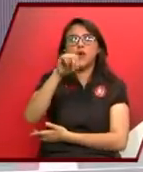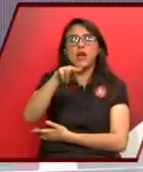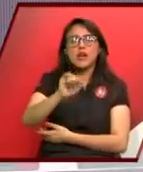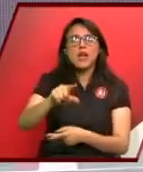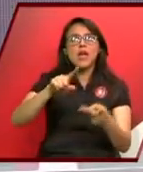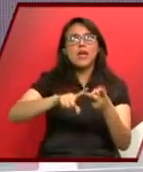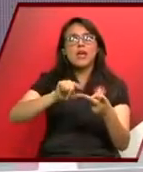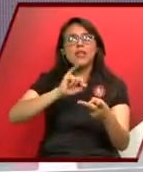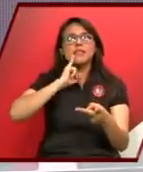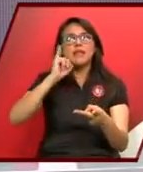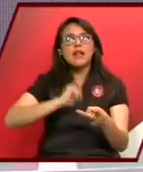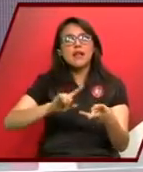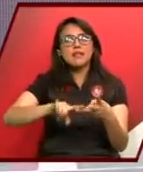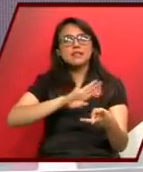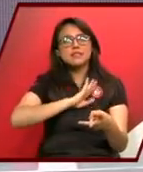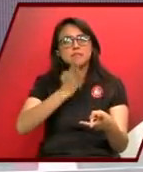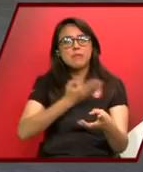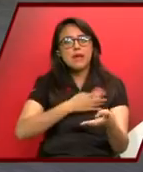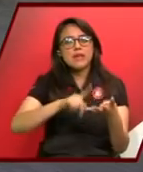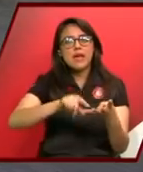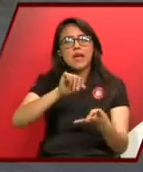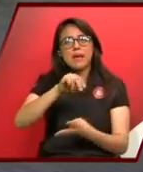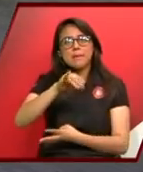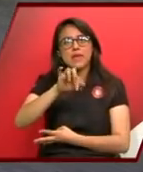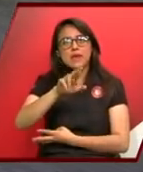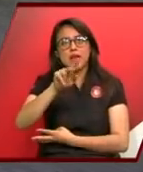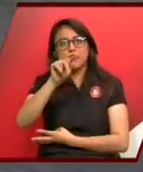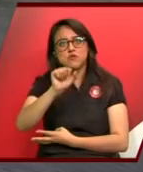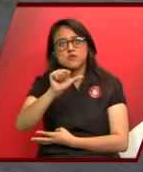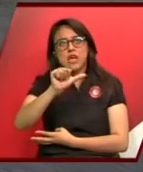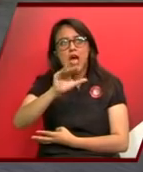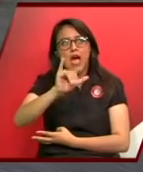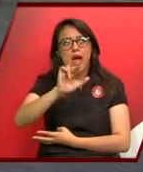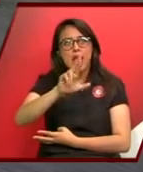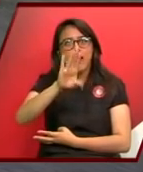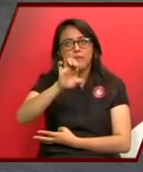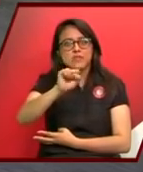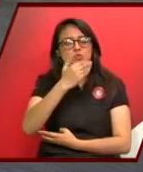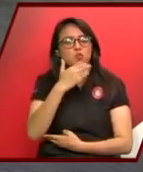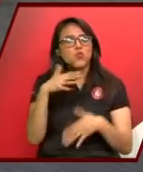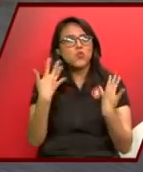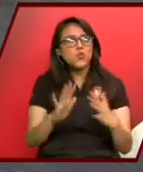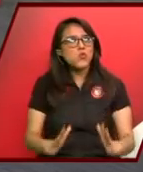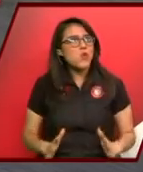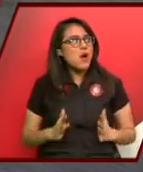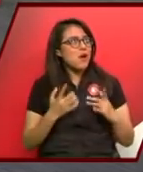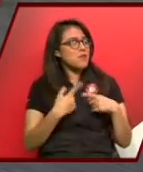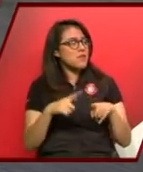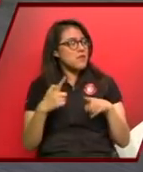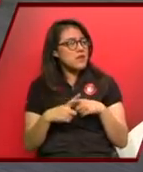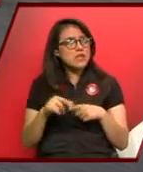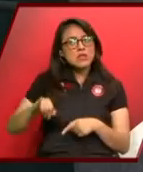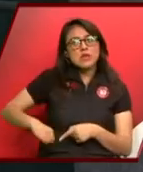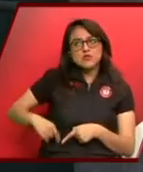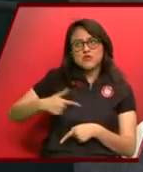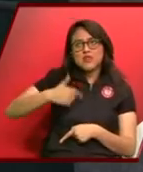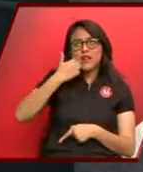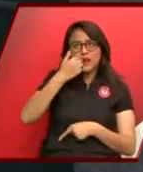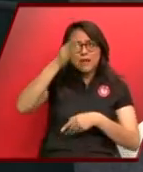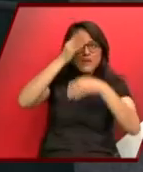Italia, España, Emiratos Árabes. Wow. ¿No le interesa un